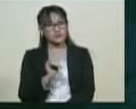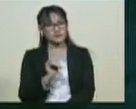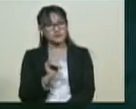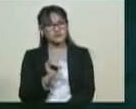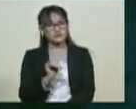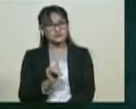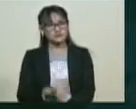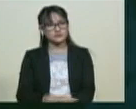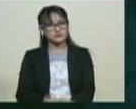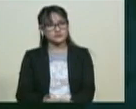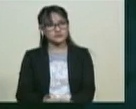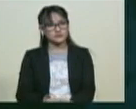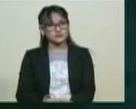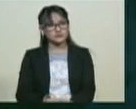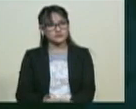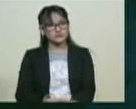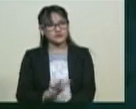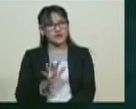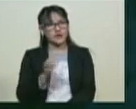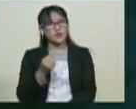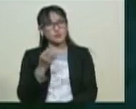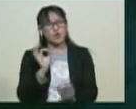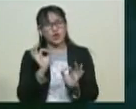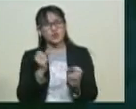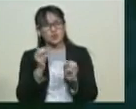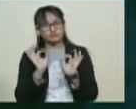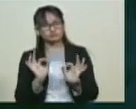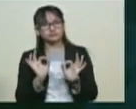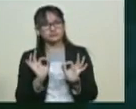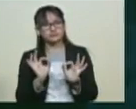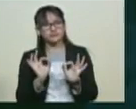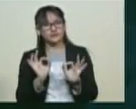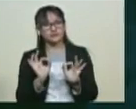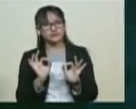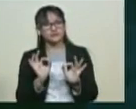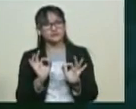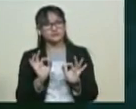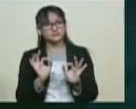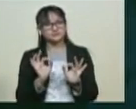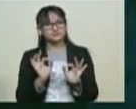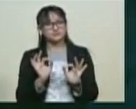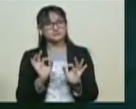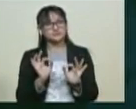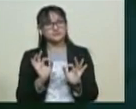¿Ah? No, el número está correcto, pero lo que quería era... Son